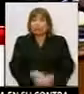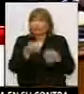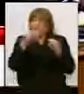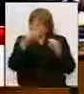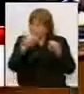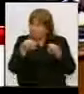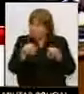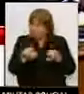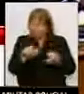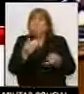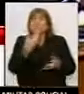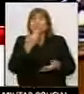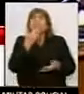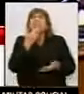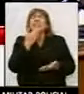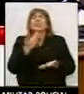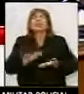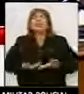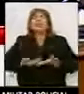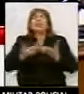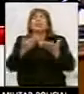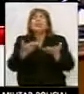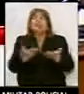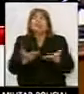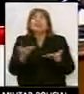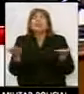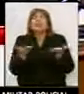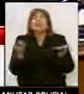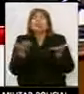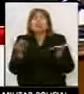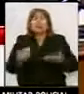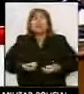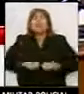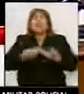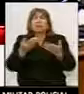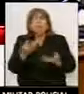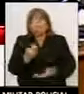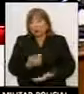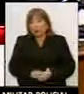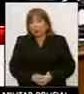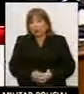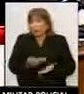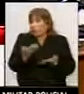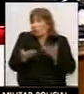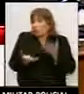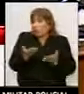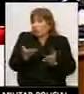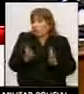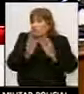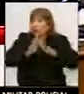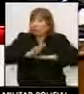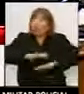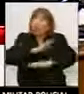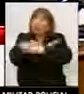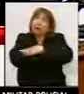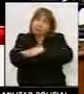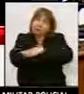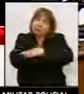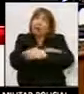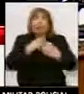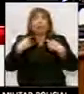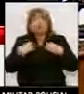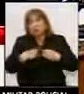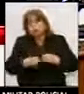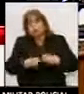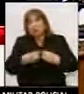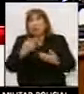realmente pita chay aparja presidenta. Maimanta chay rirja. Seguramente tranquilo chictiacoch, que han abogado contra